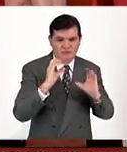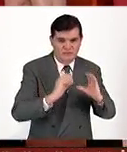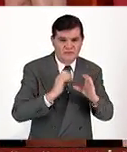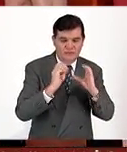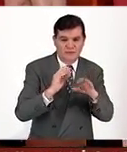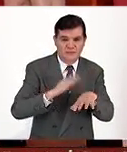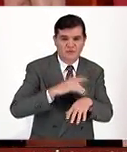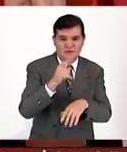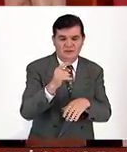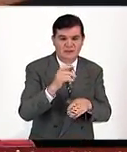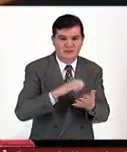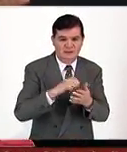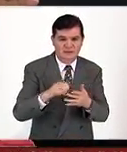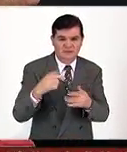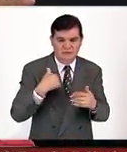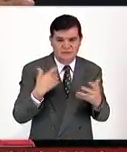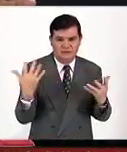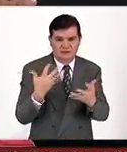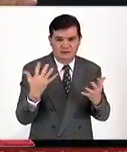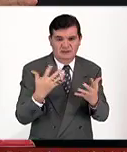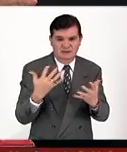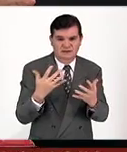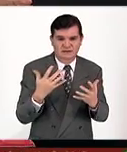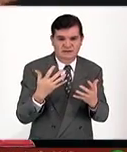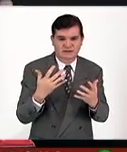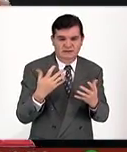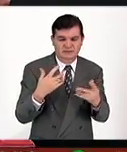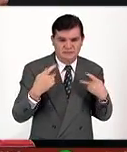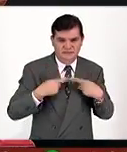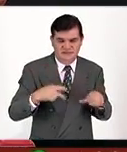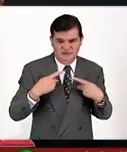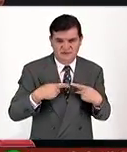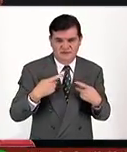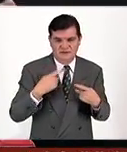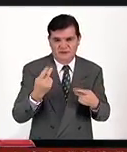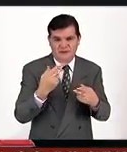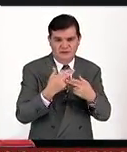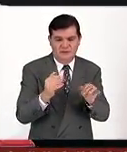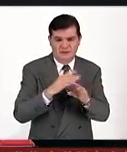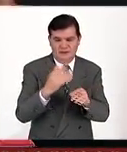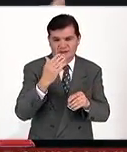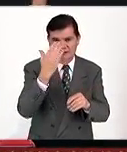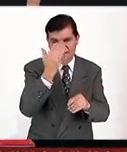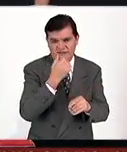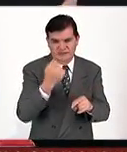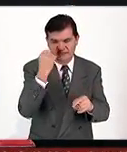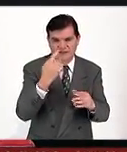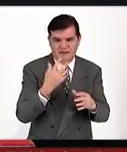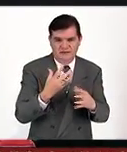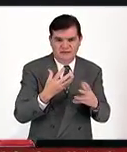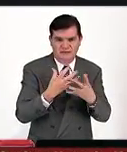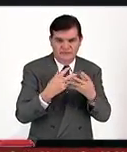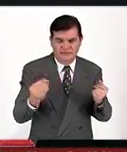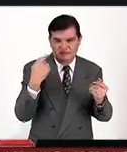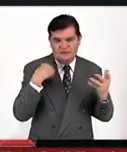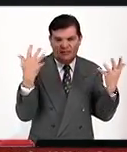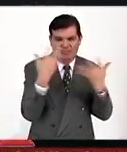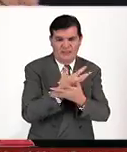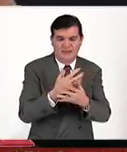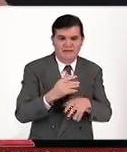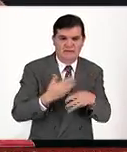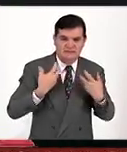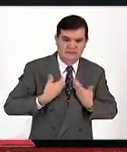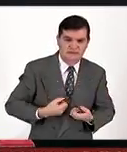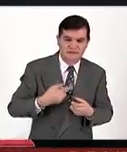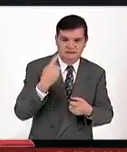porque entonces generamos personas que no tienen capacidad para recuperarse de la frustración.